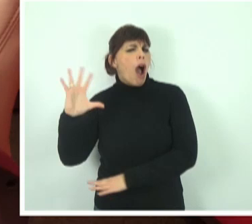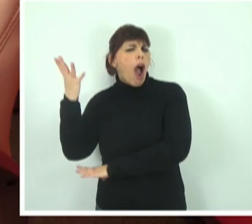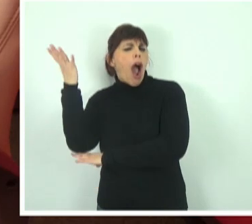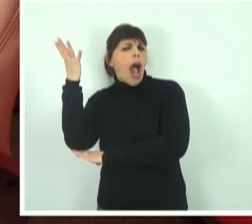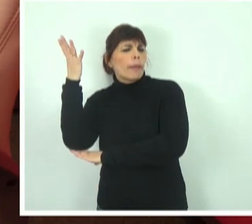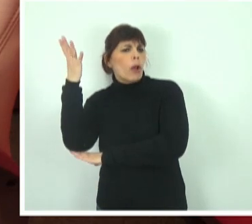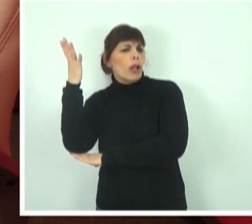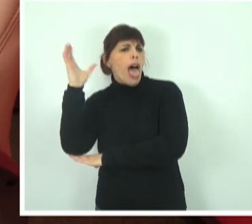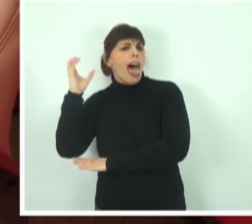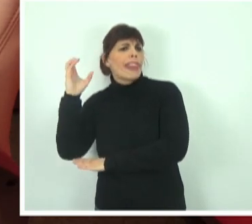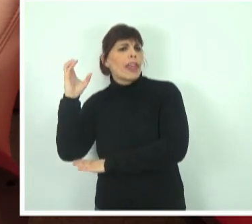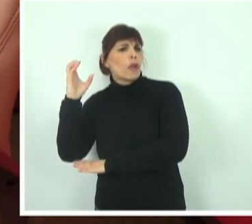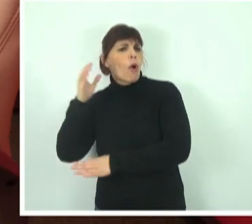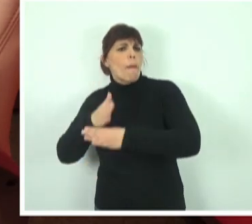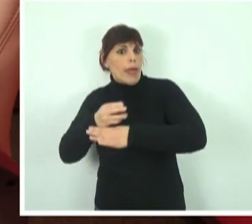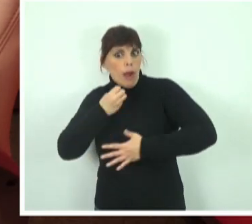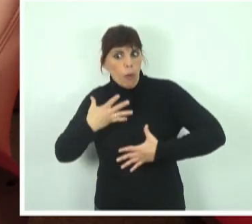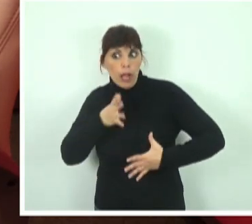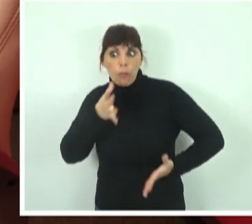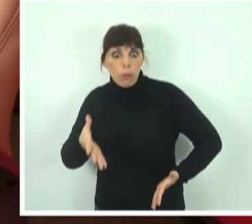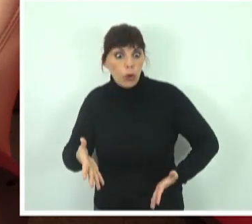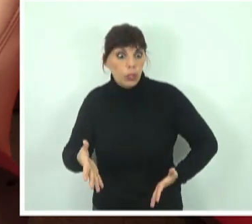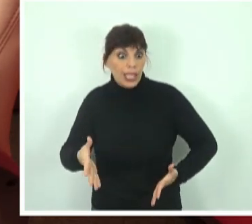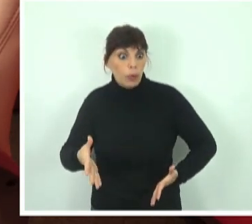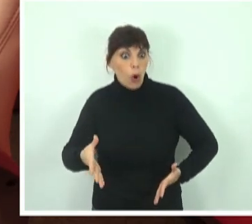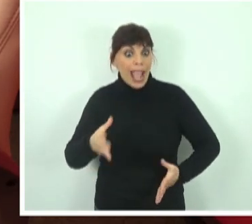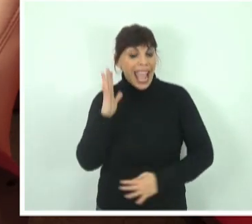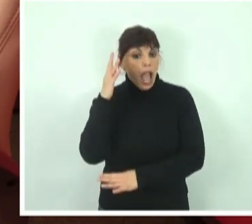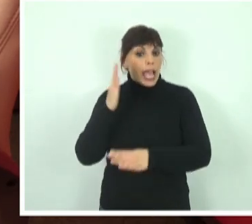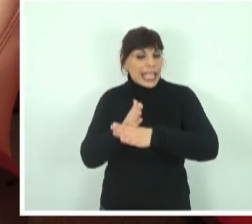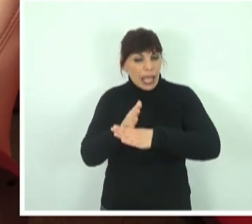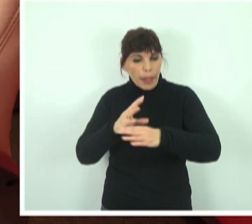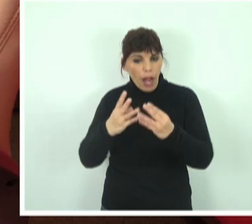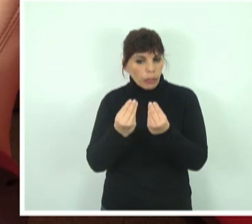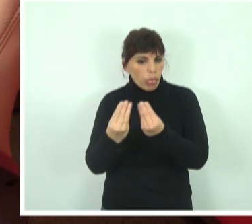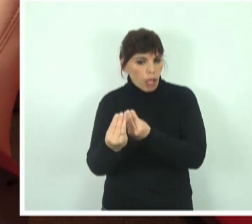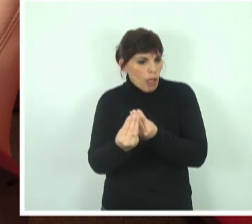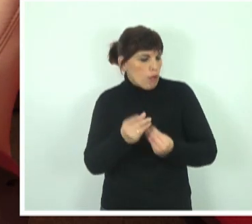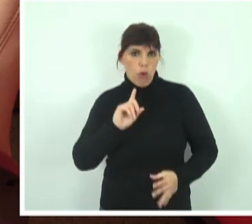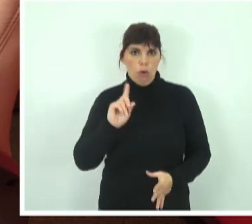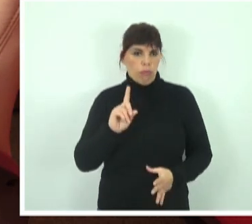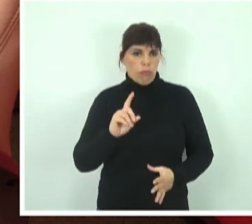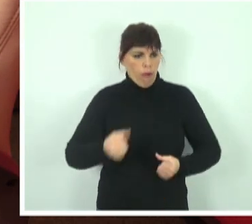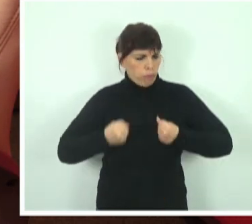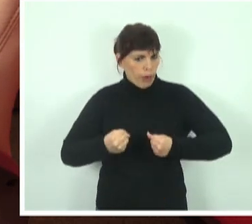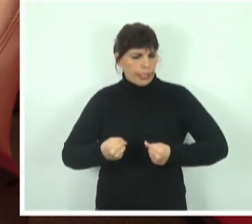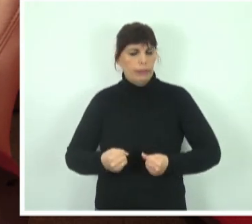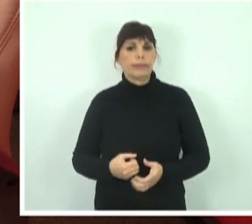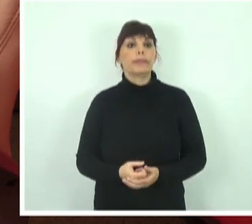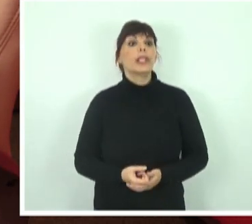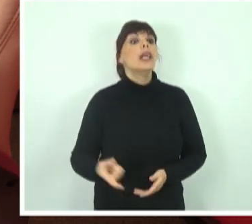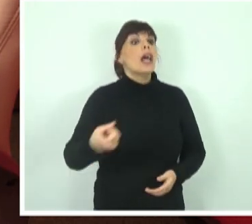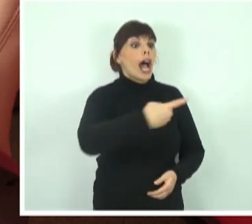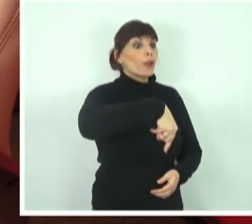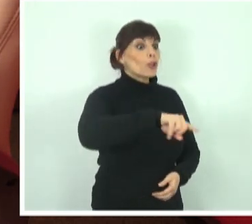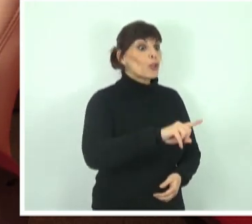más fuertes que te puedes imaginar. Pero la Biblia nos compara también como una palmera. Y